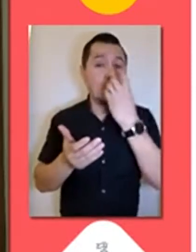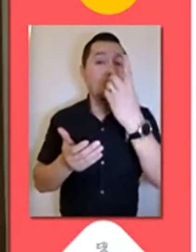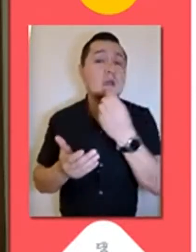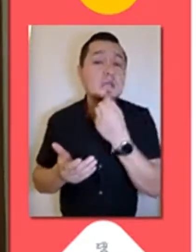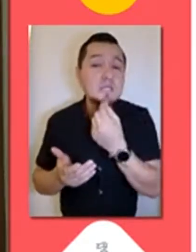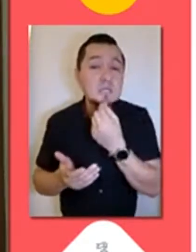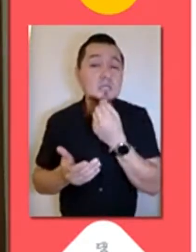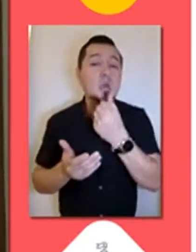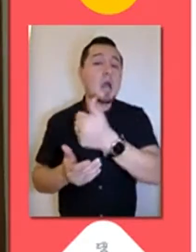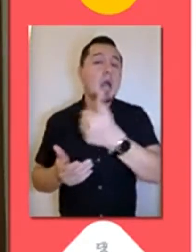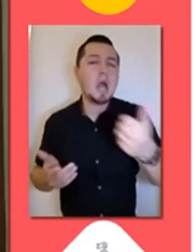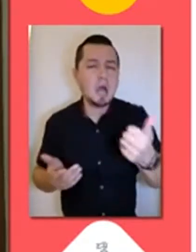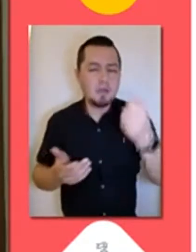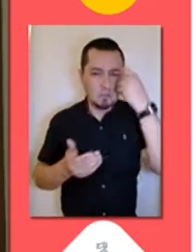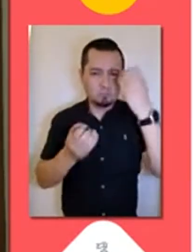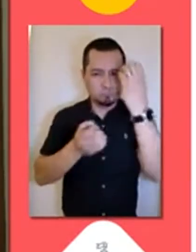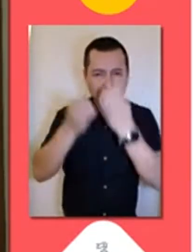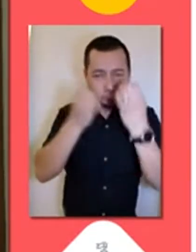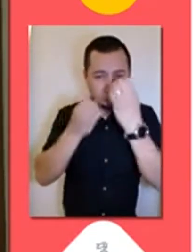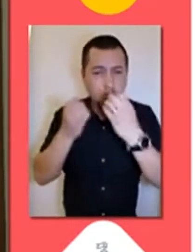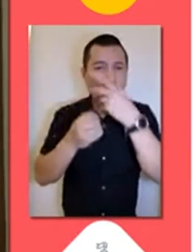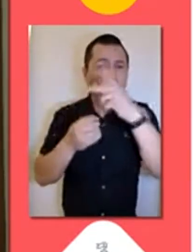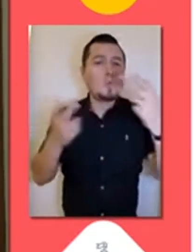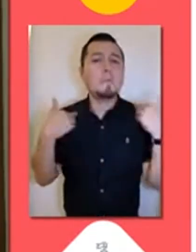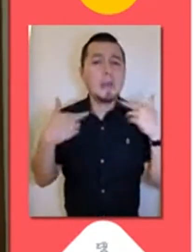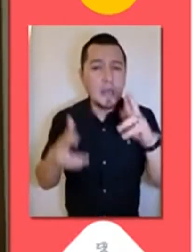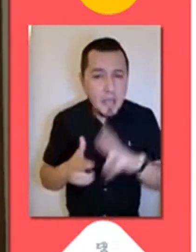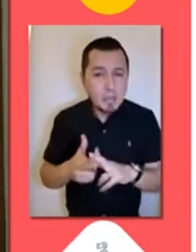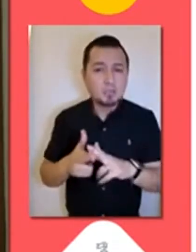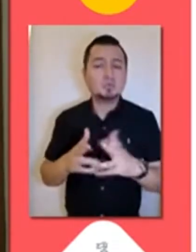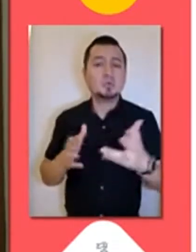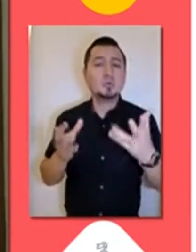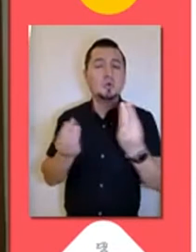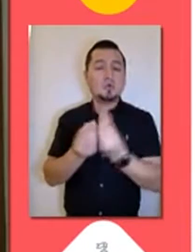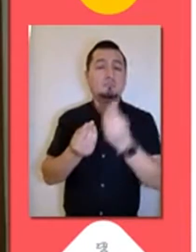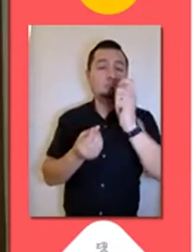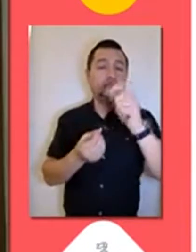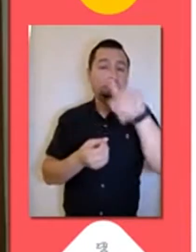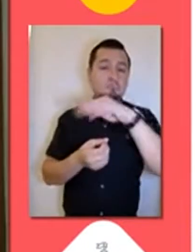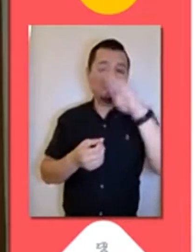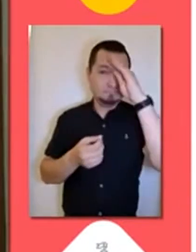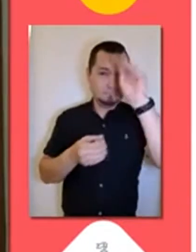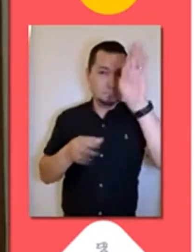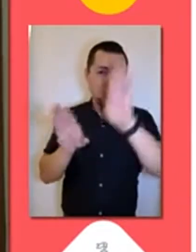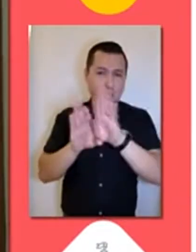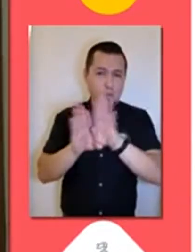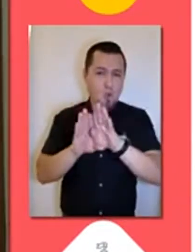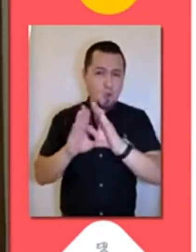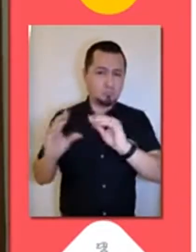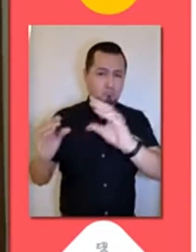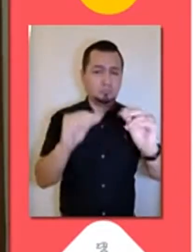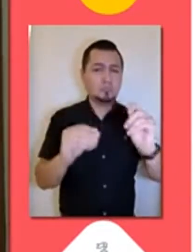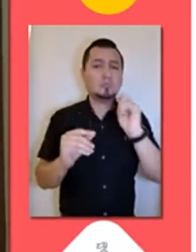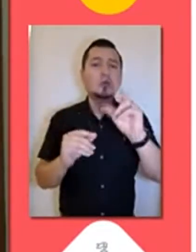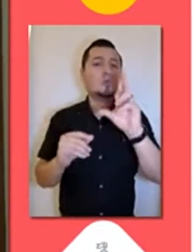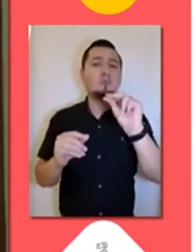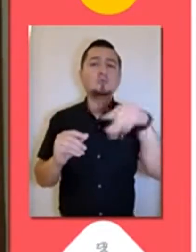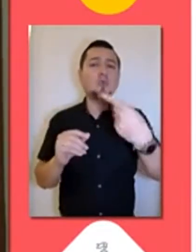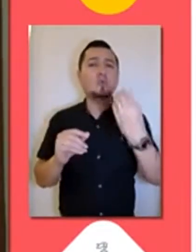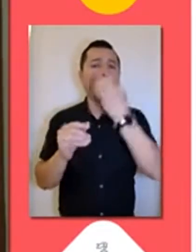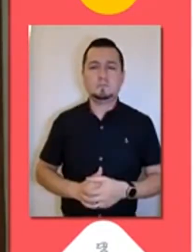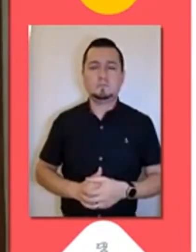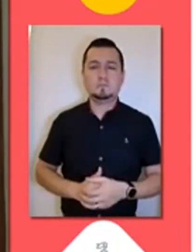la vez, previa cita, para conocer a su maestro, recibir de él retroalimentación, insistiendo que no son clases, que es